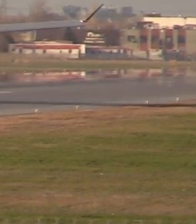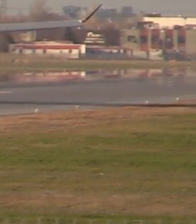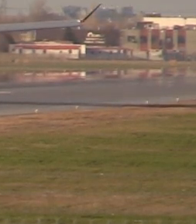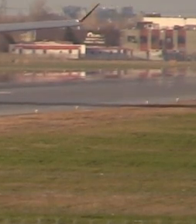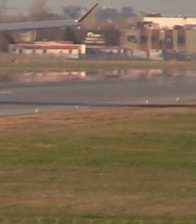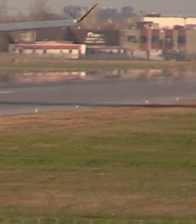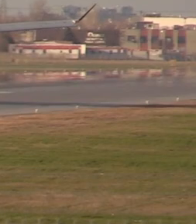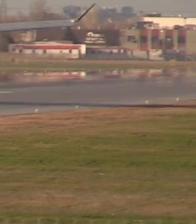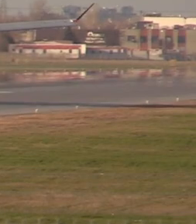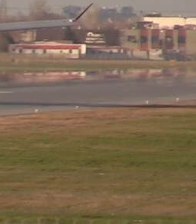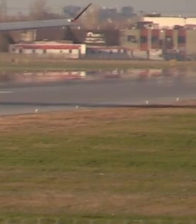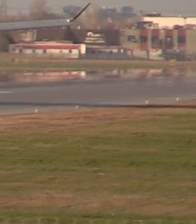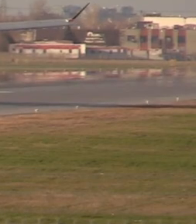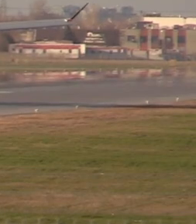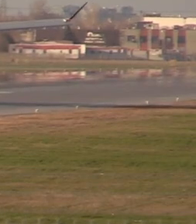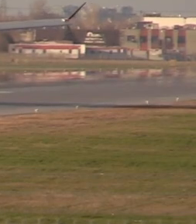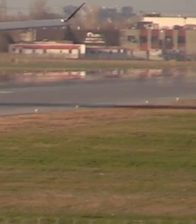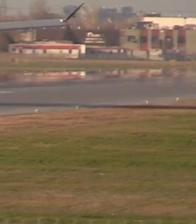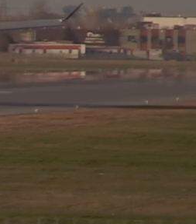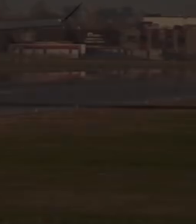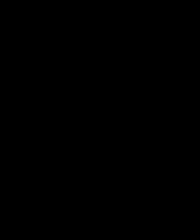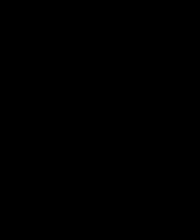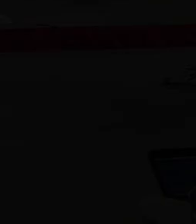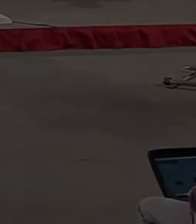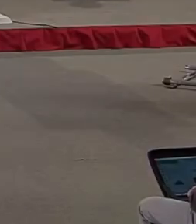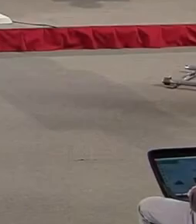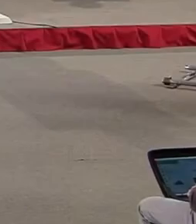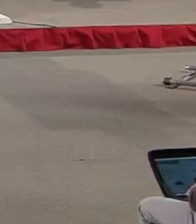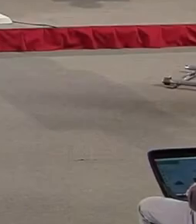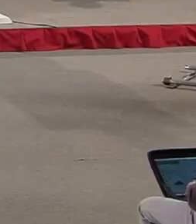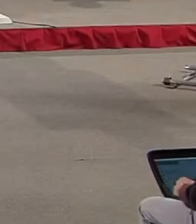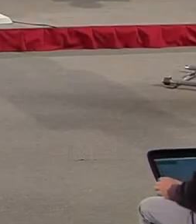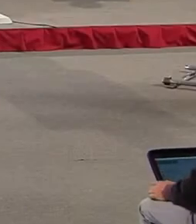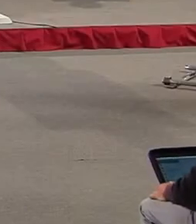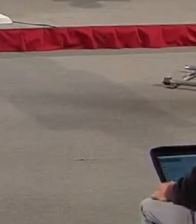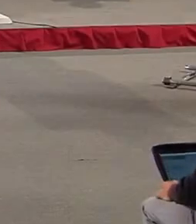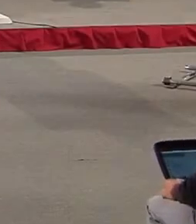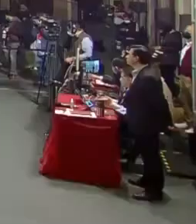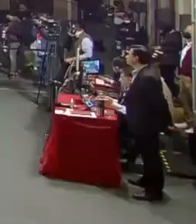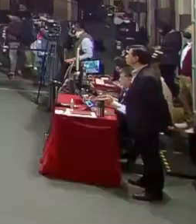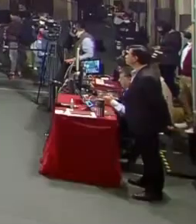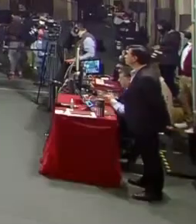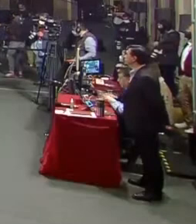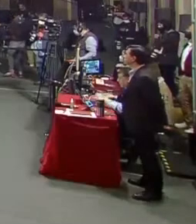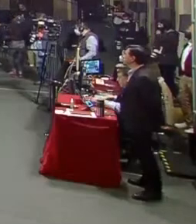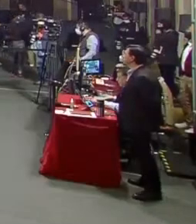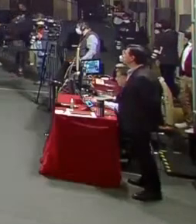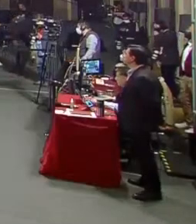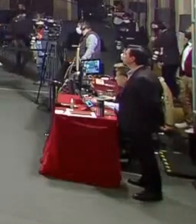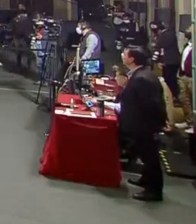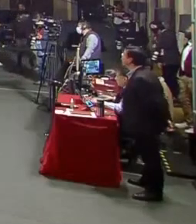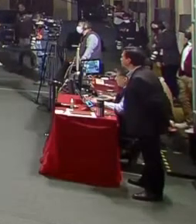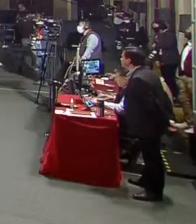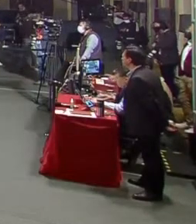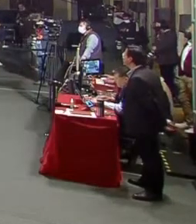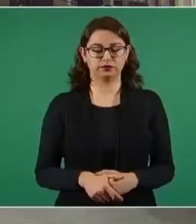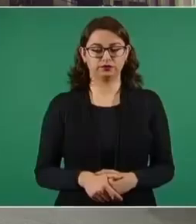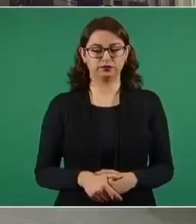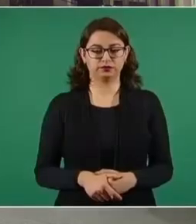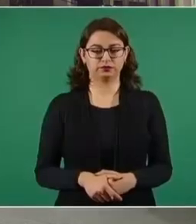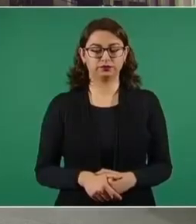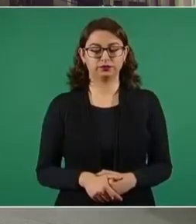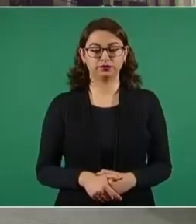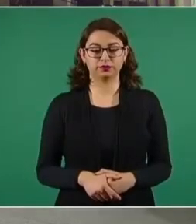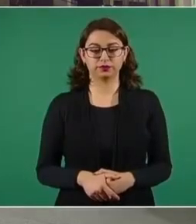extinta empresa Mexicana de Aviación. Hola, presidente. Buenos días, secretaria, secretarios. Marco Fragoso